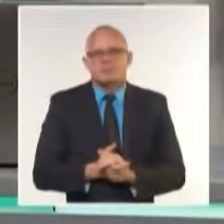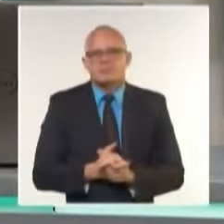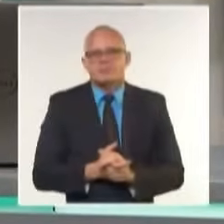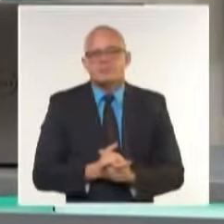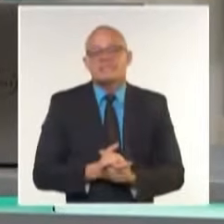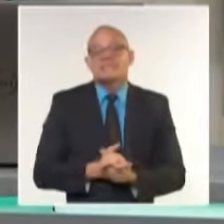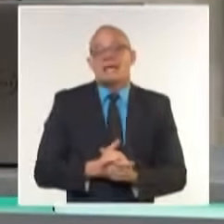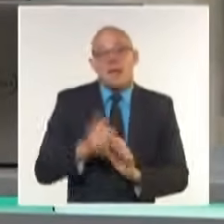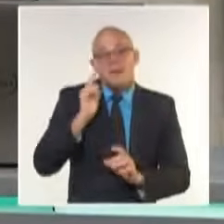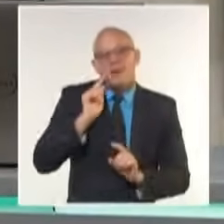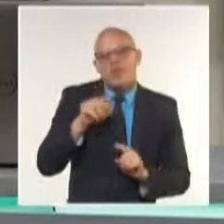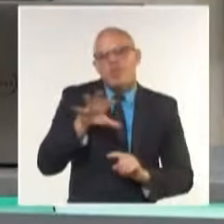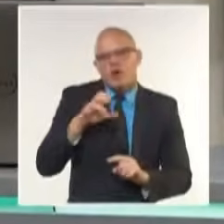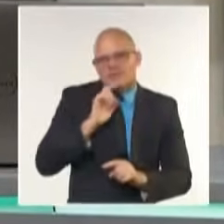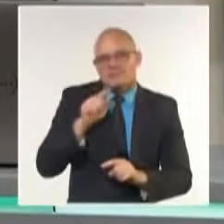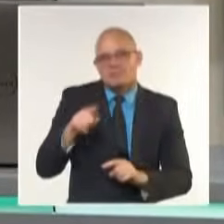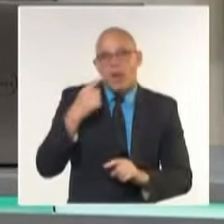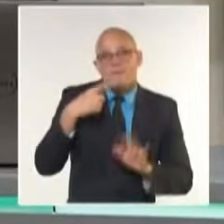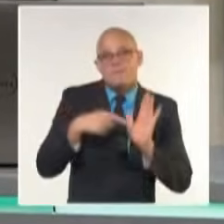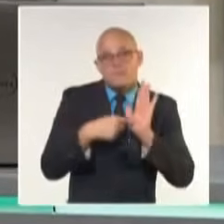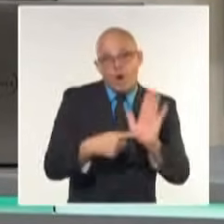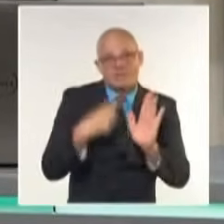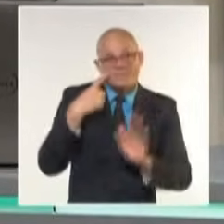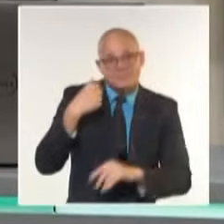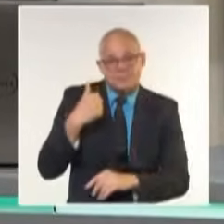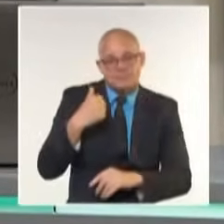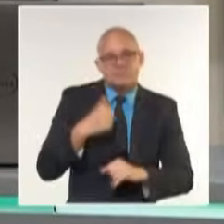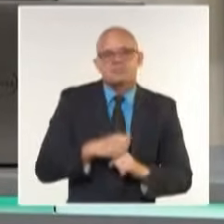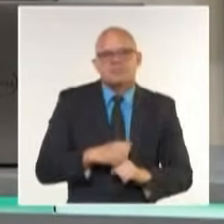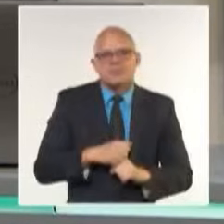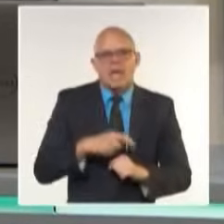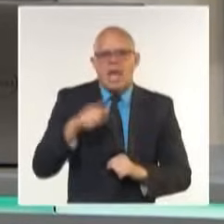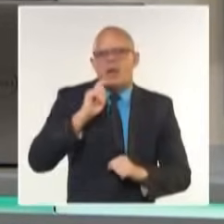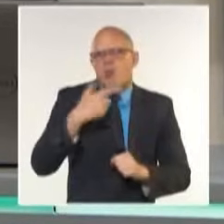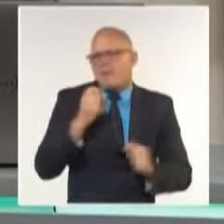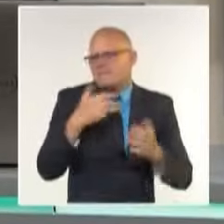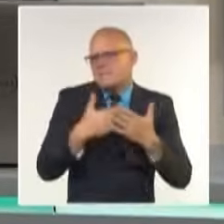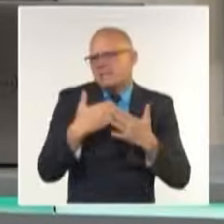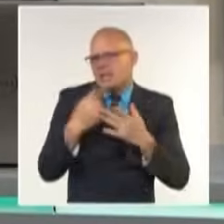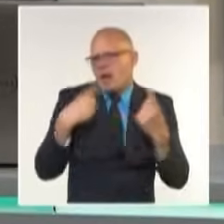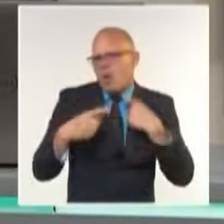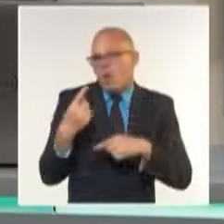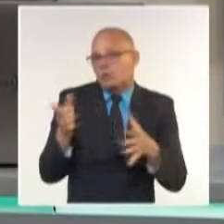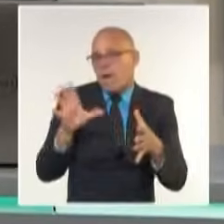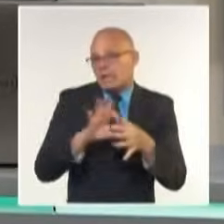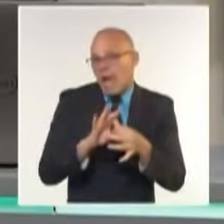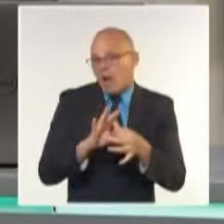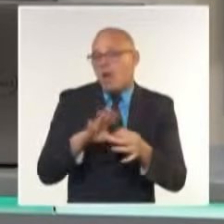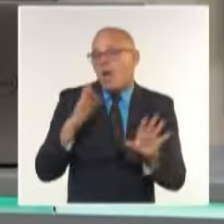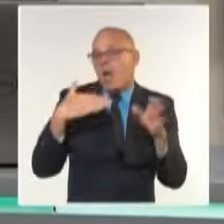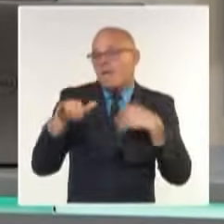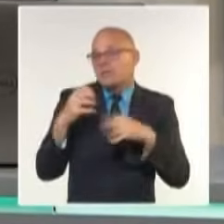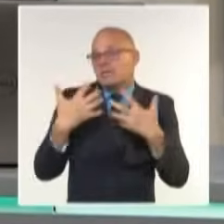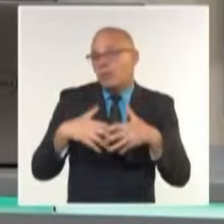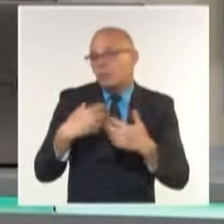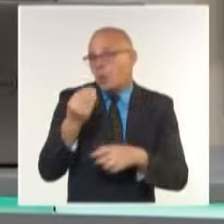Industria Alimentaria. Les voy a mostrar aquí una serie de entidades que todas pertenecen, viceministro,